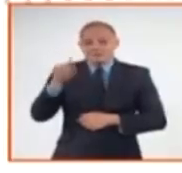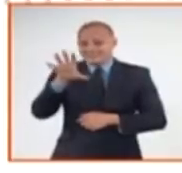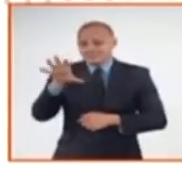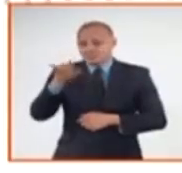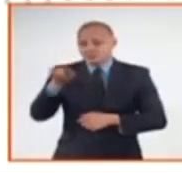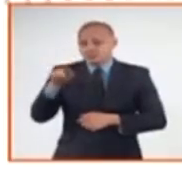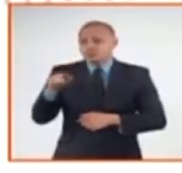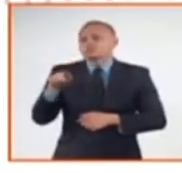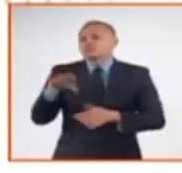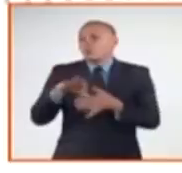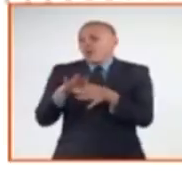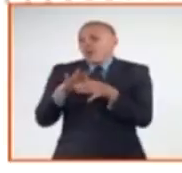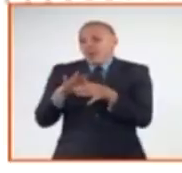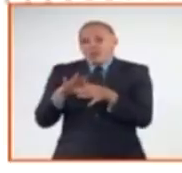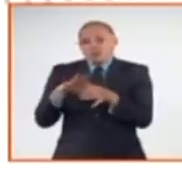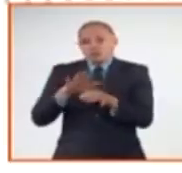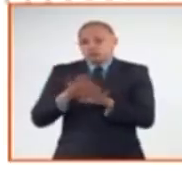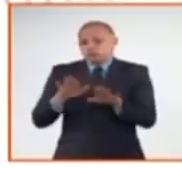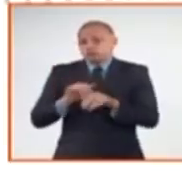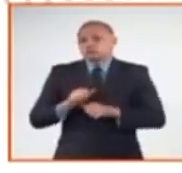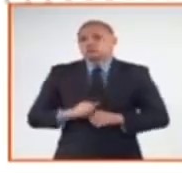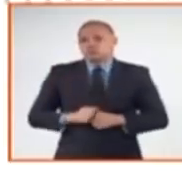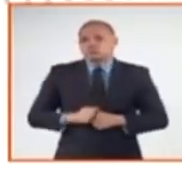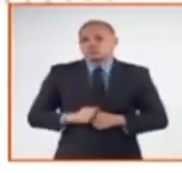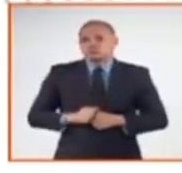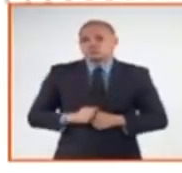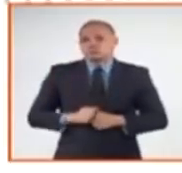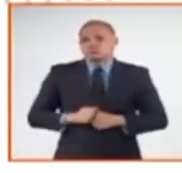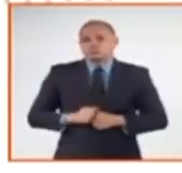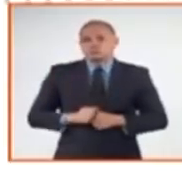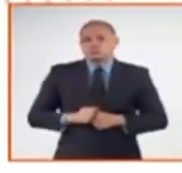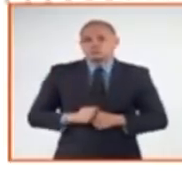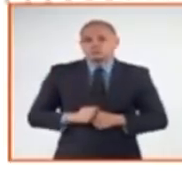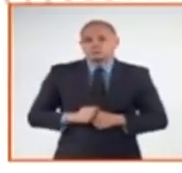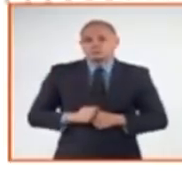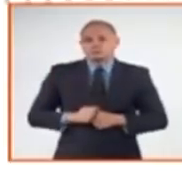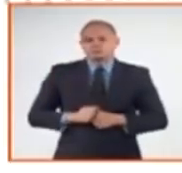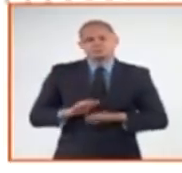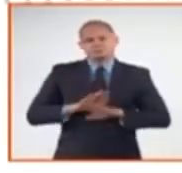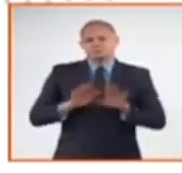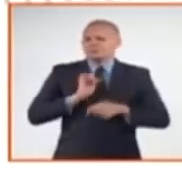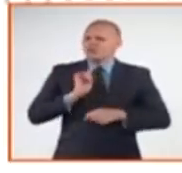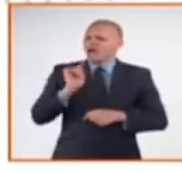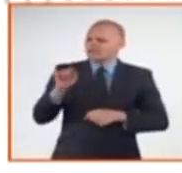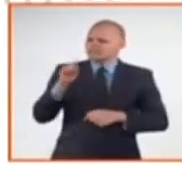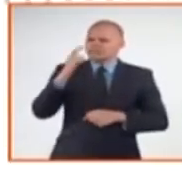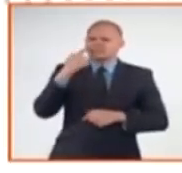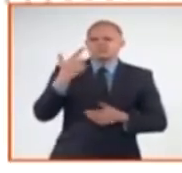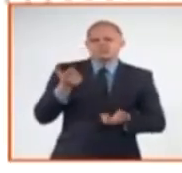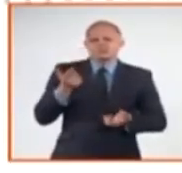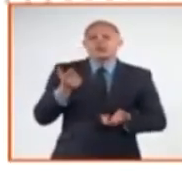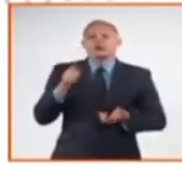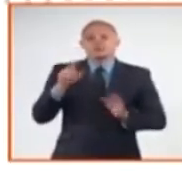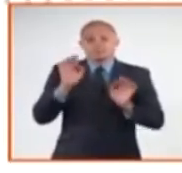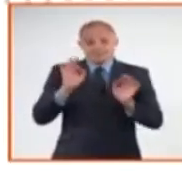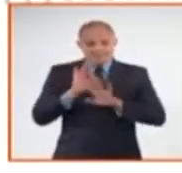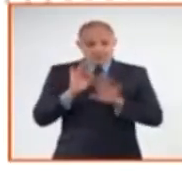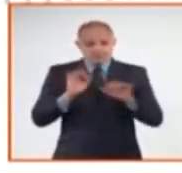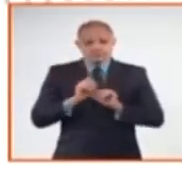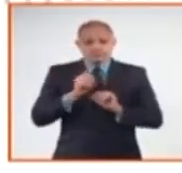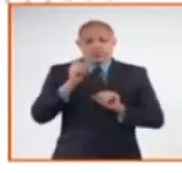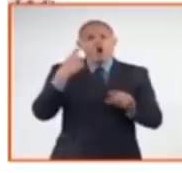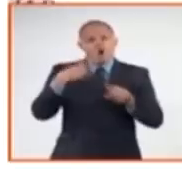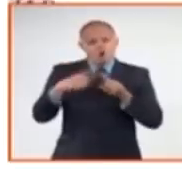esta con esta enfermedad o sea qué característica tiene tiene esta cepa bueno aquí también aparece un gráfico a